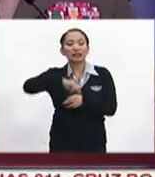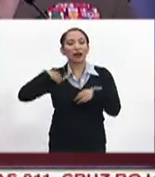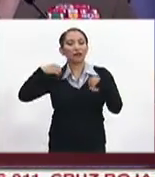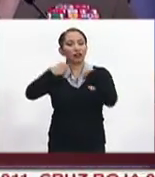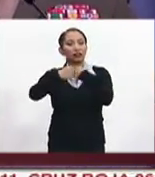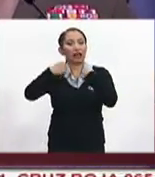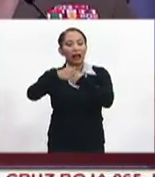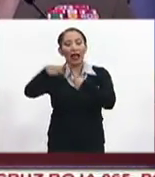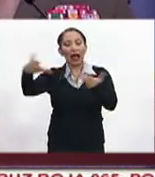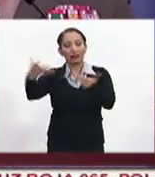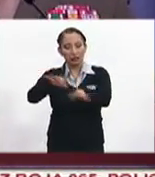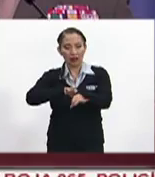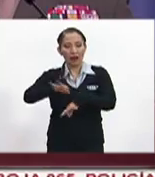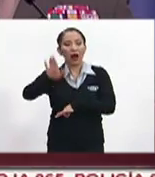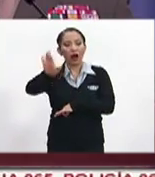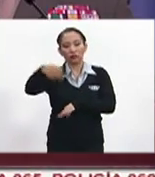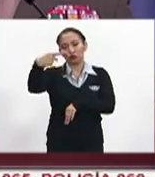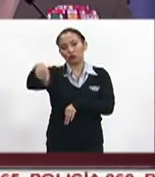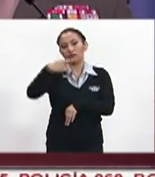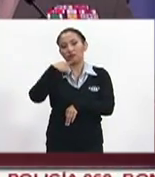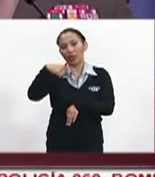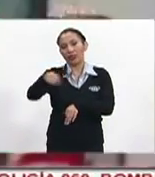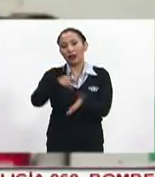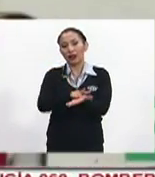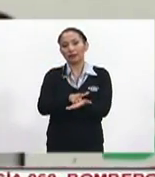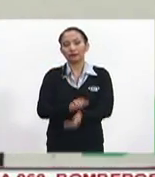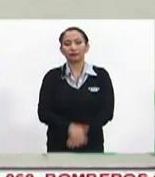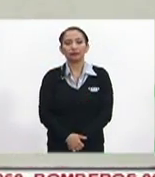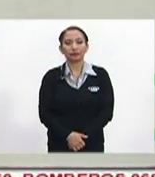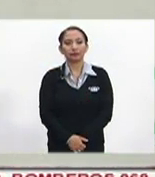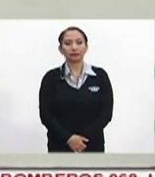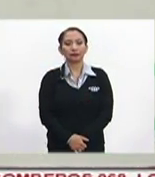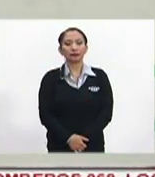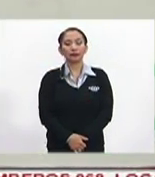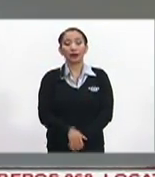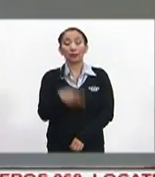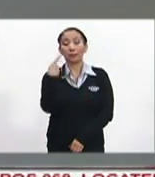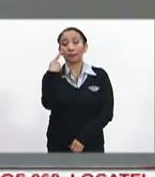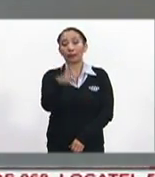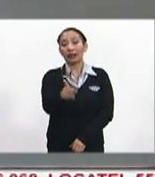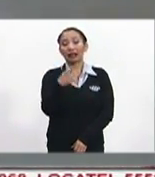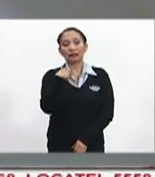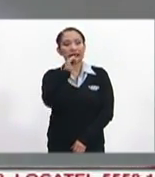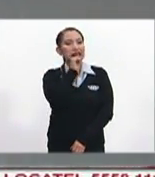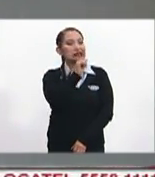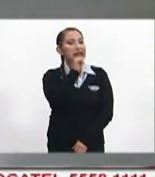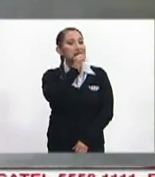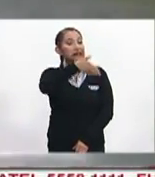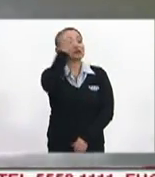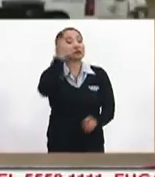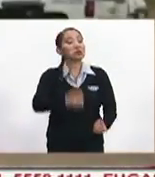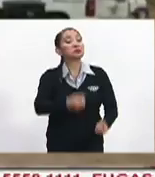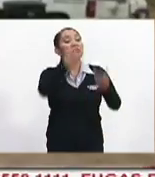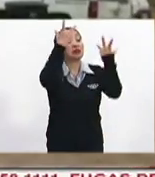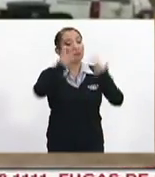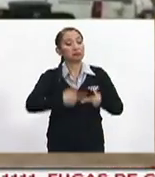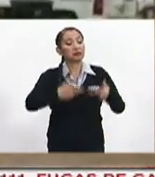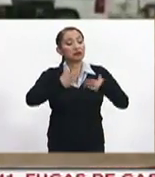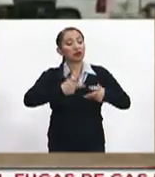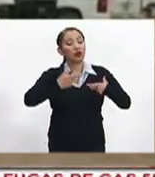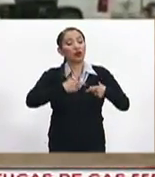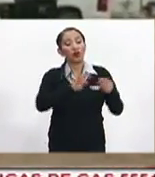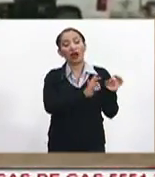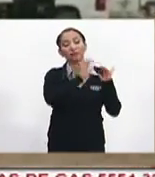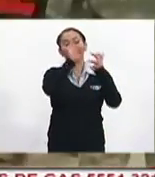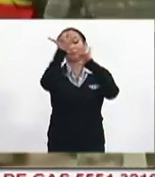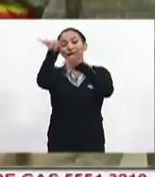fronteriza que realizan tareas en cumplimiento de la ley. Sin embargo, aún no se sabe el número de tropas,